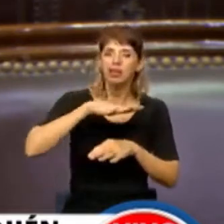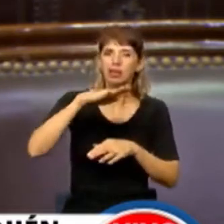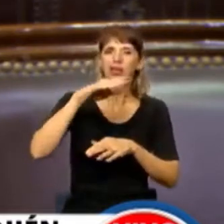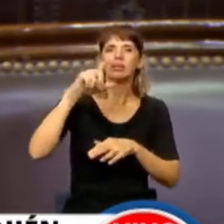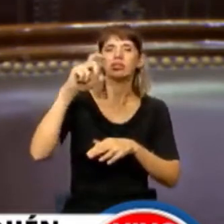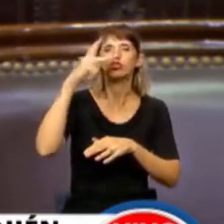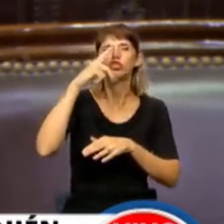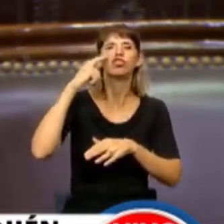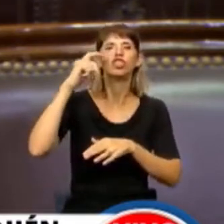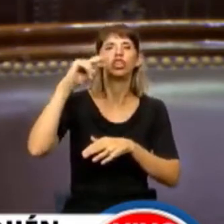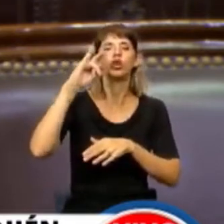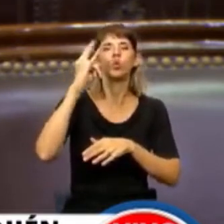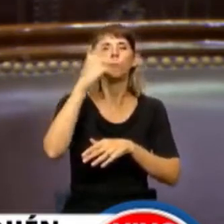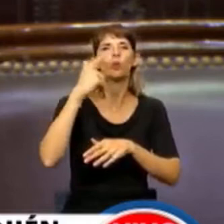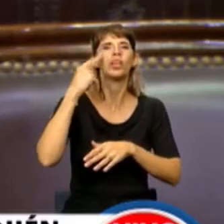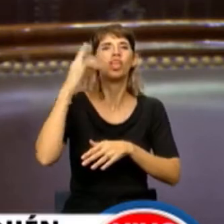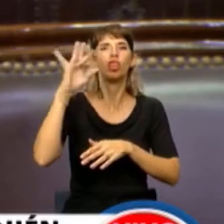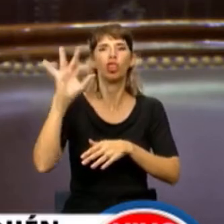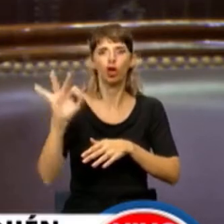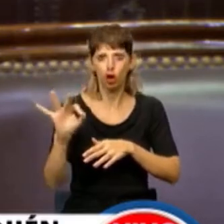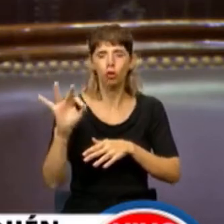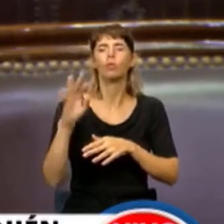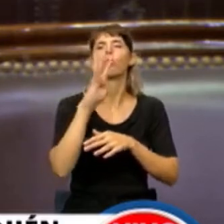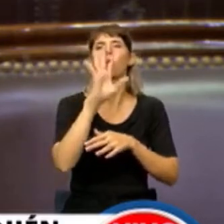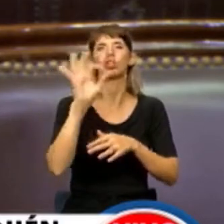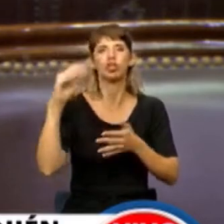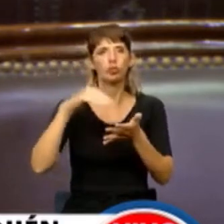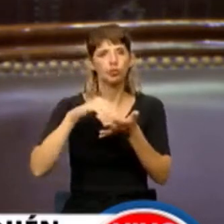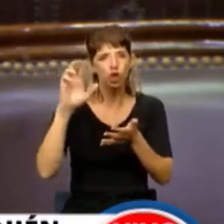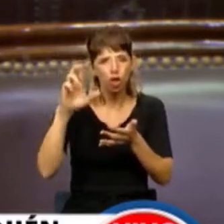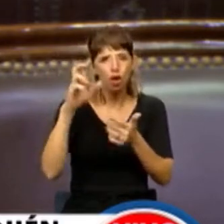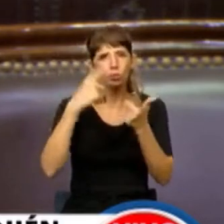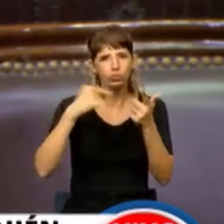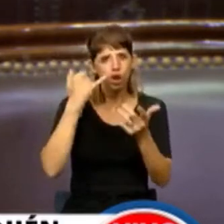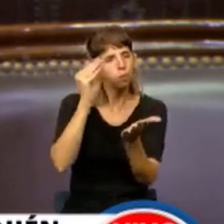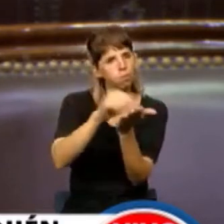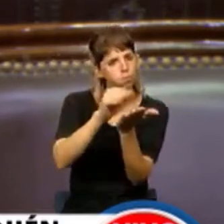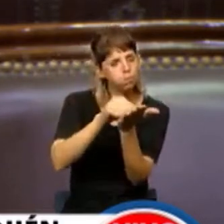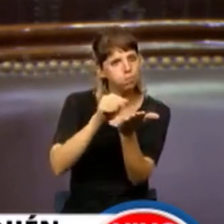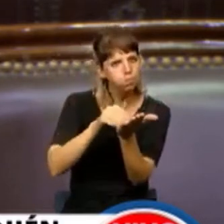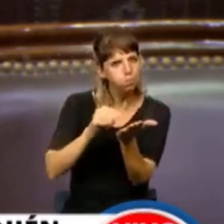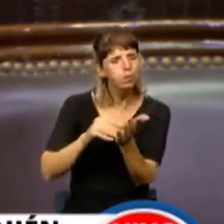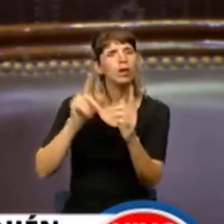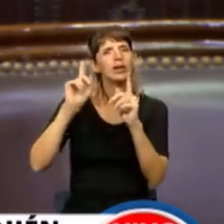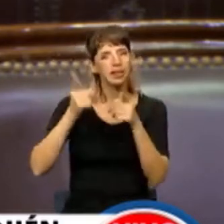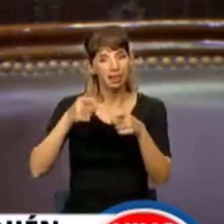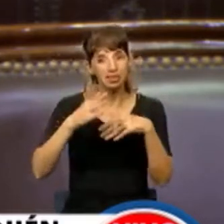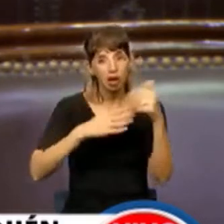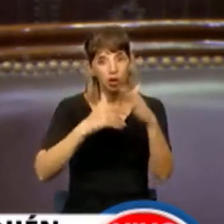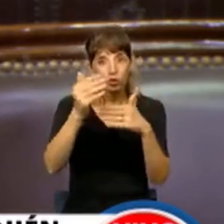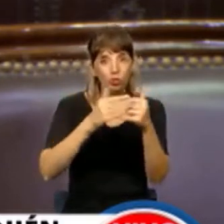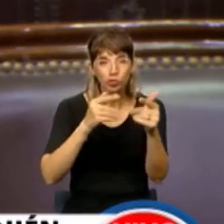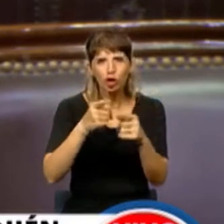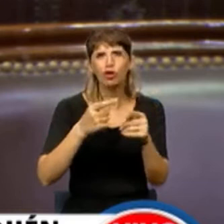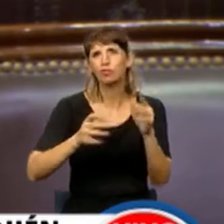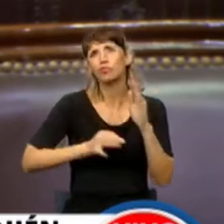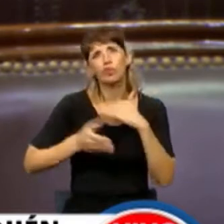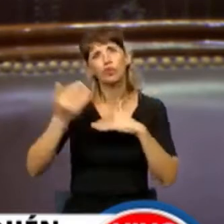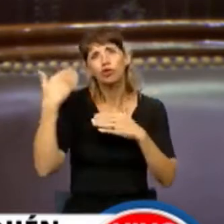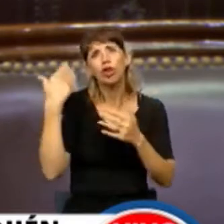450 millones de dólares. También vemos obras históricas que hemos reclamado, como lo es Chigüidos, en donde el